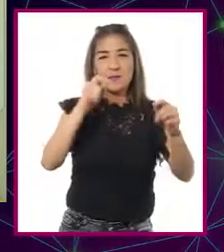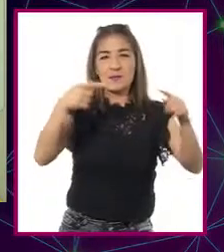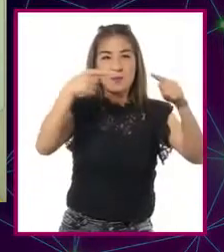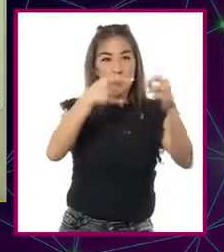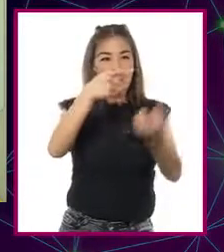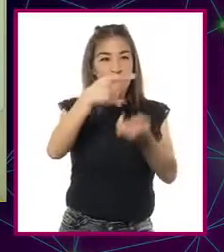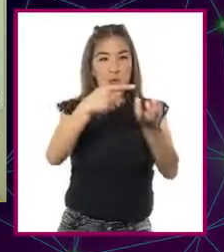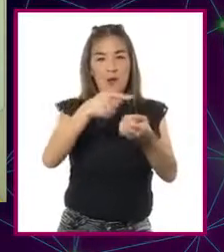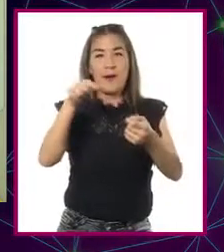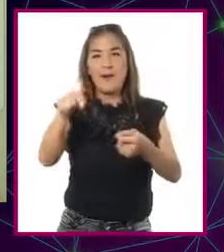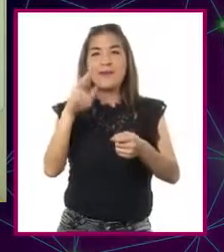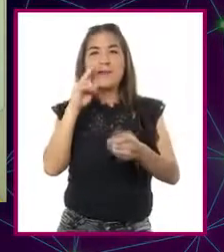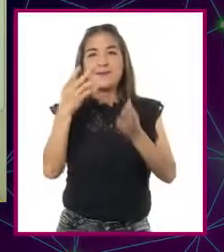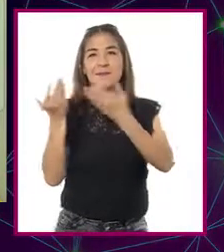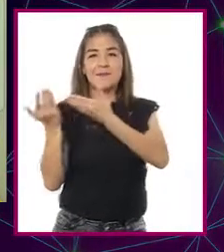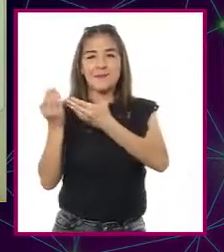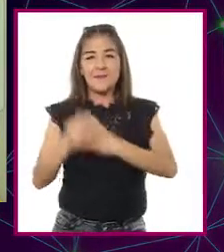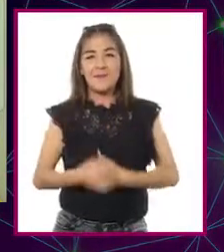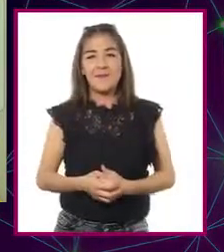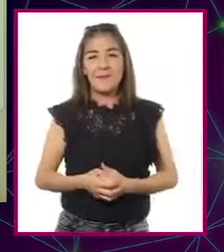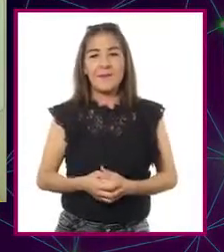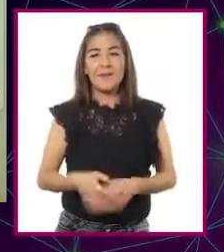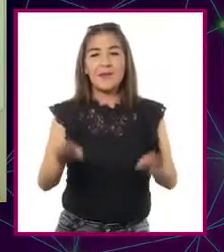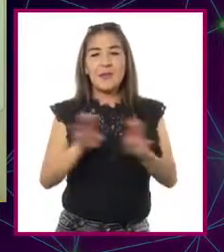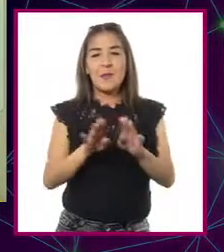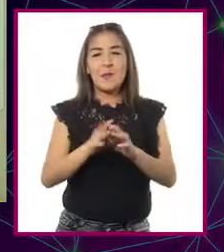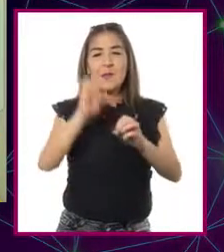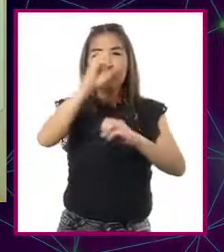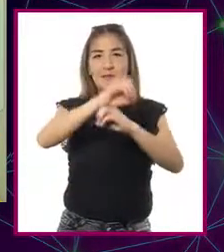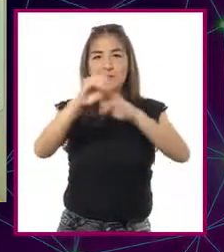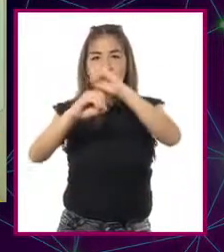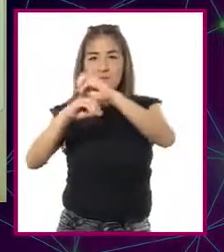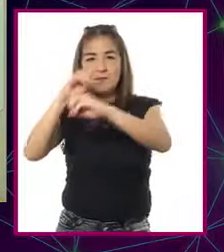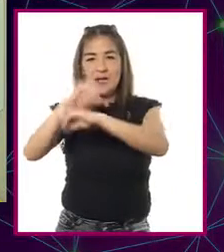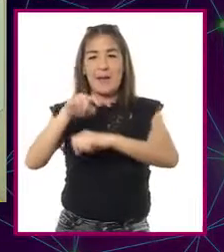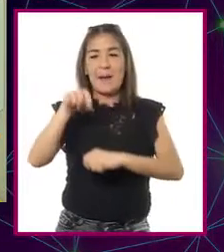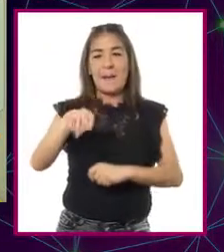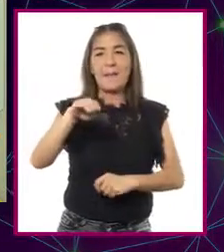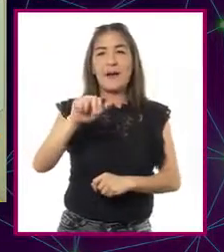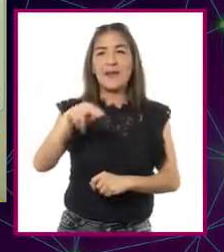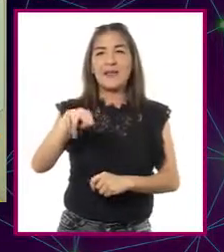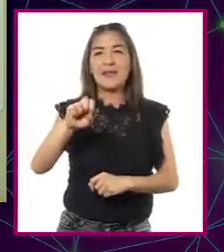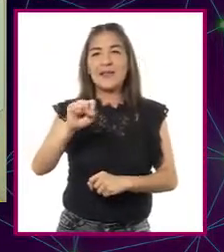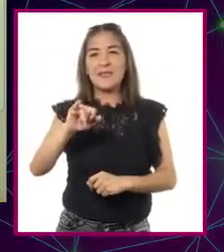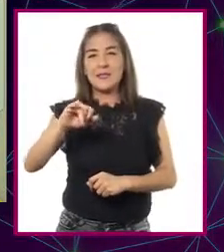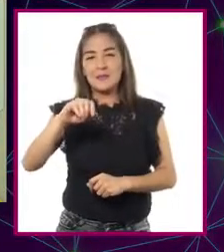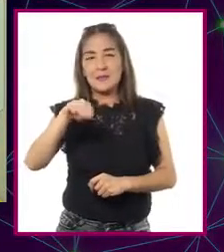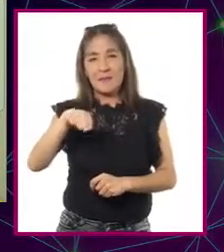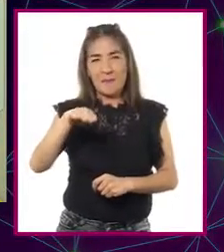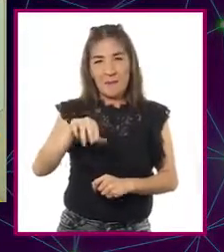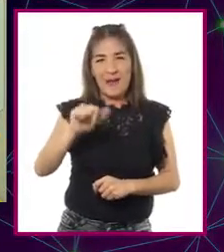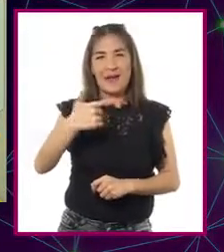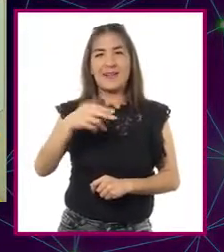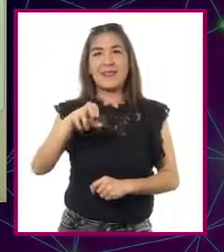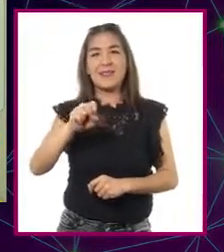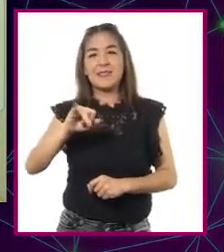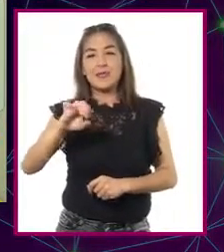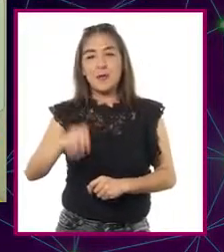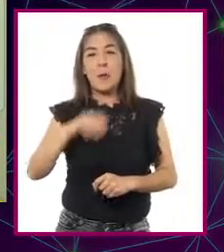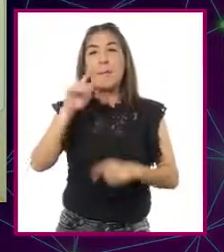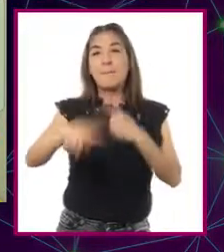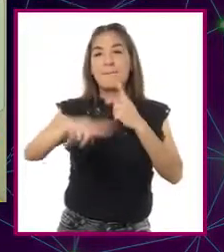el oxígeno. En la parte inferior vemos la reacción magnesio más oxígeno nos